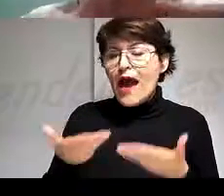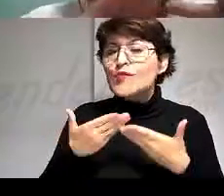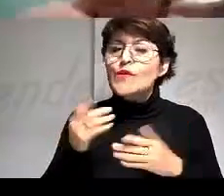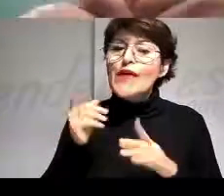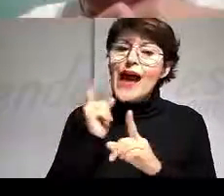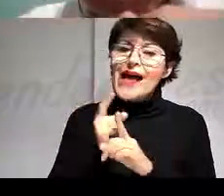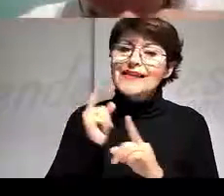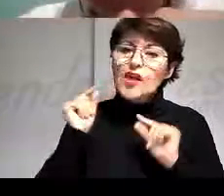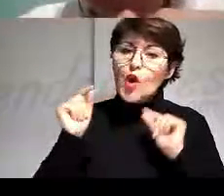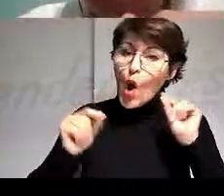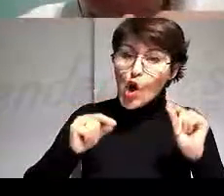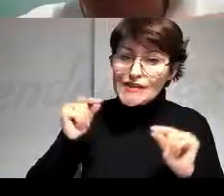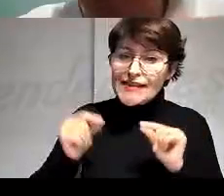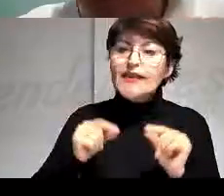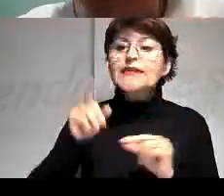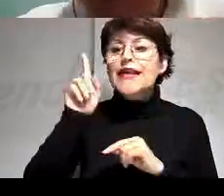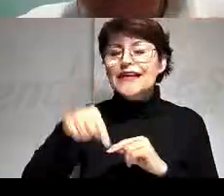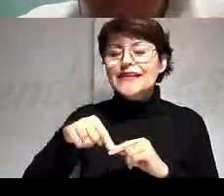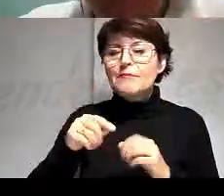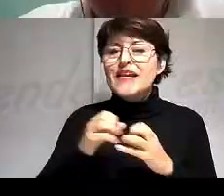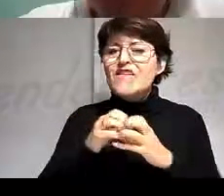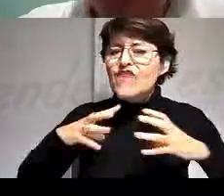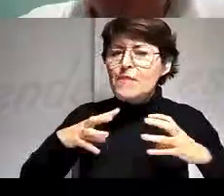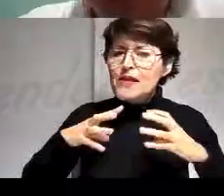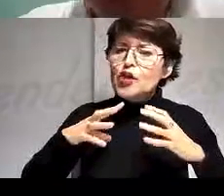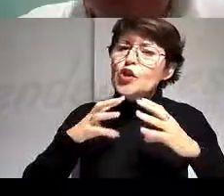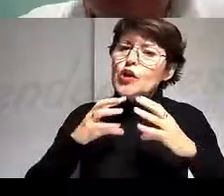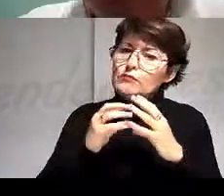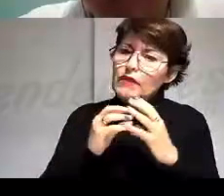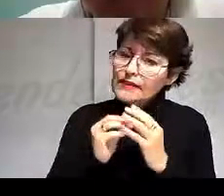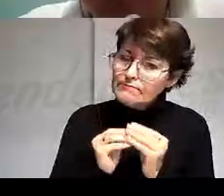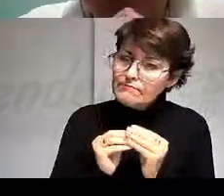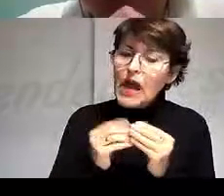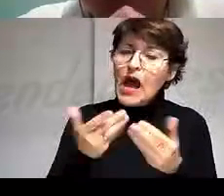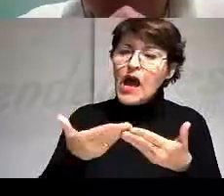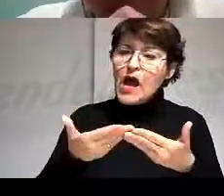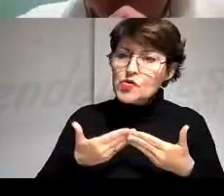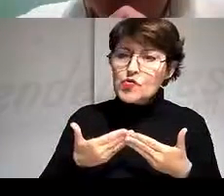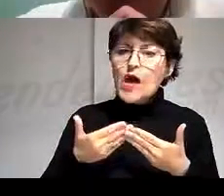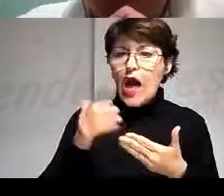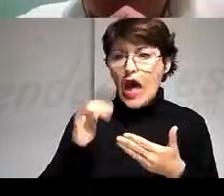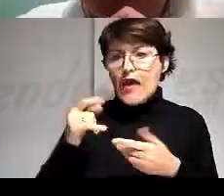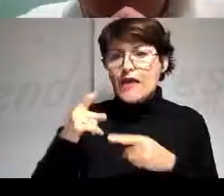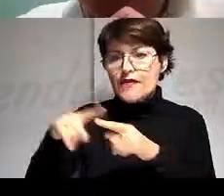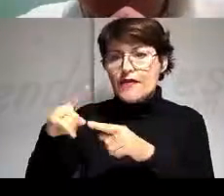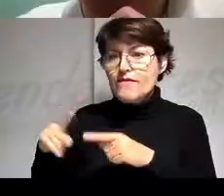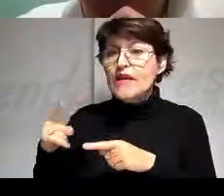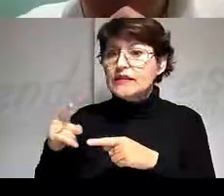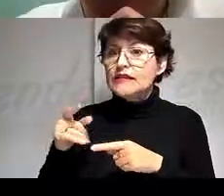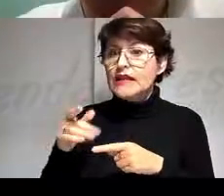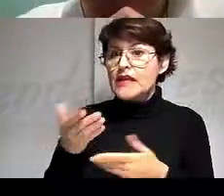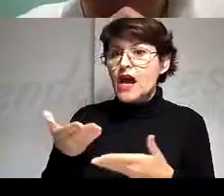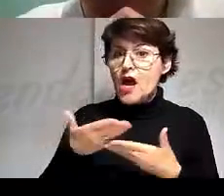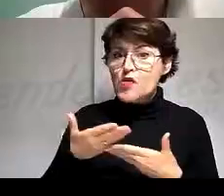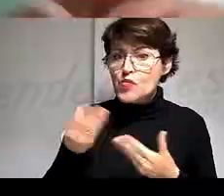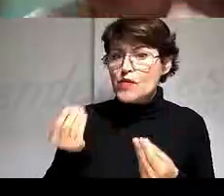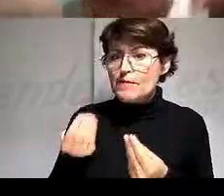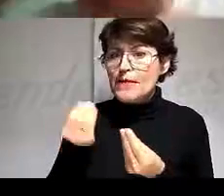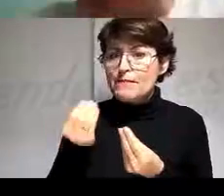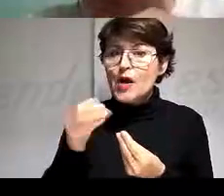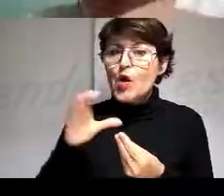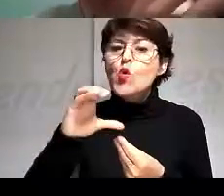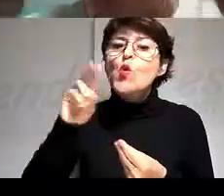antioxidante y que actúa también como antiinflamatorio. De hecho, hay algunos productos en el mercado, algunos complementos alimenticios a base de